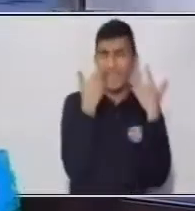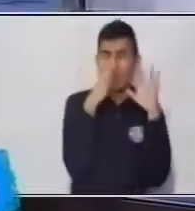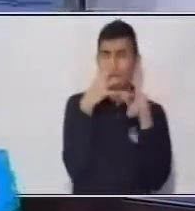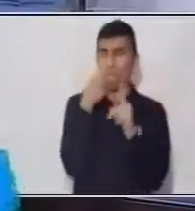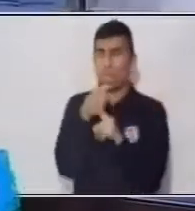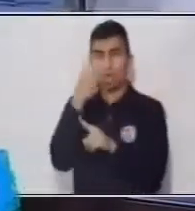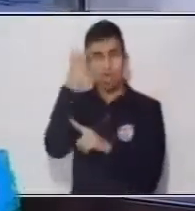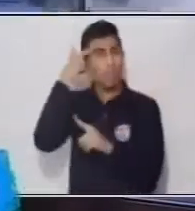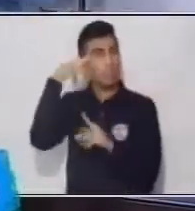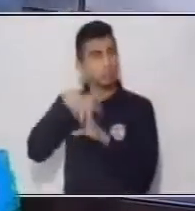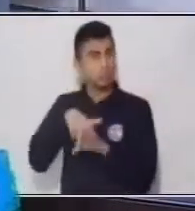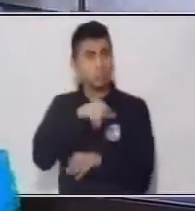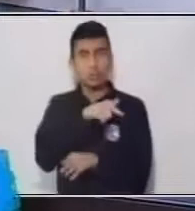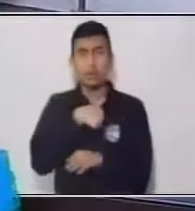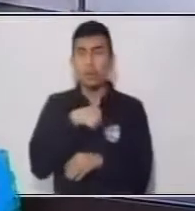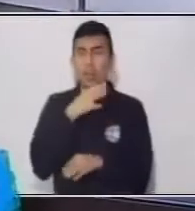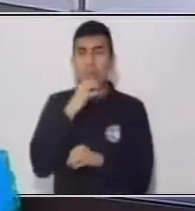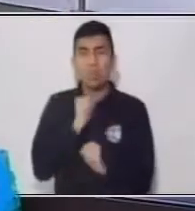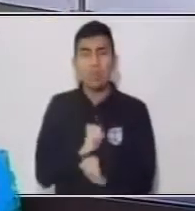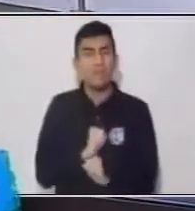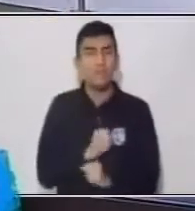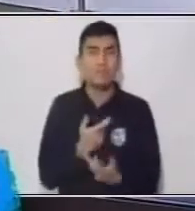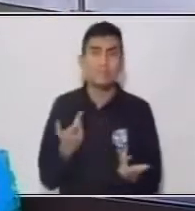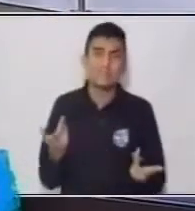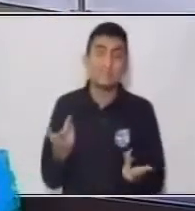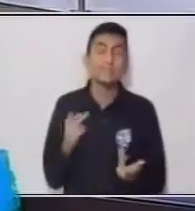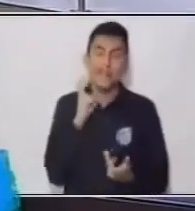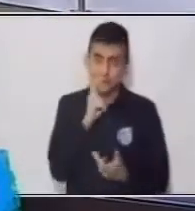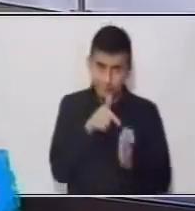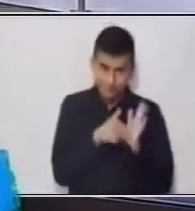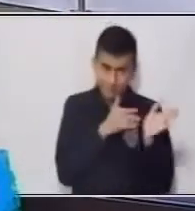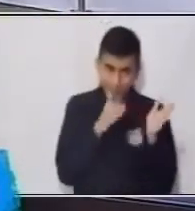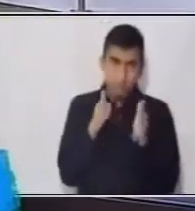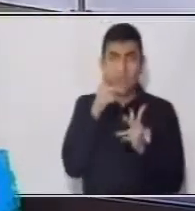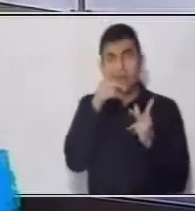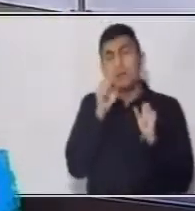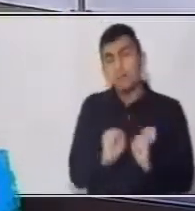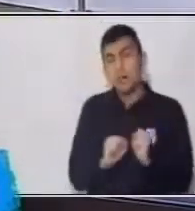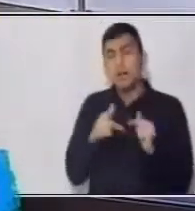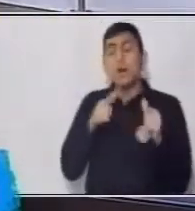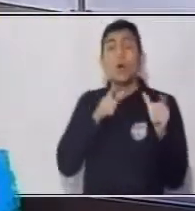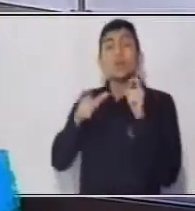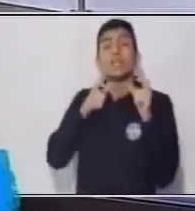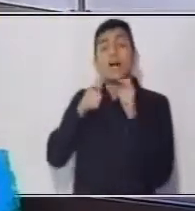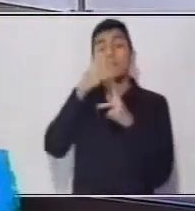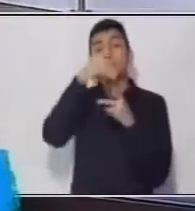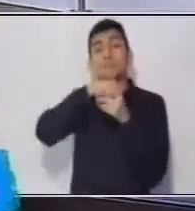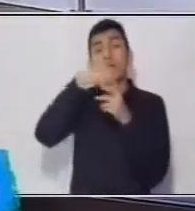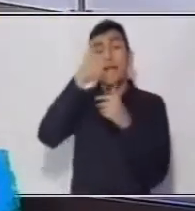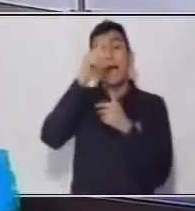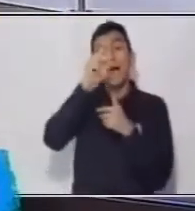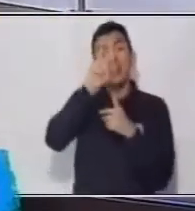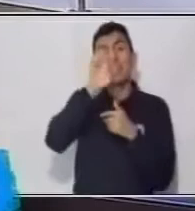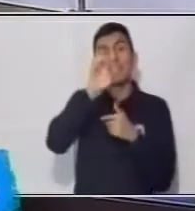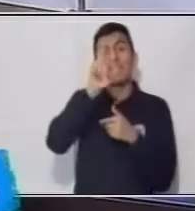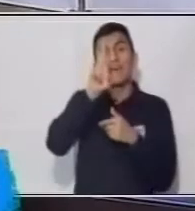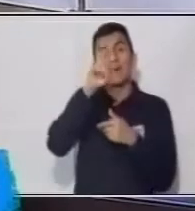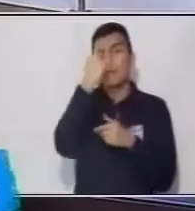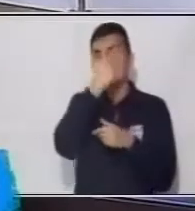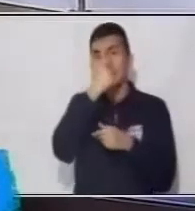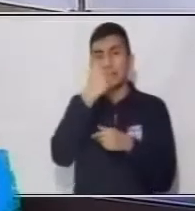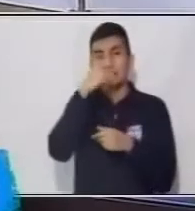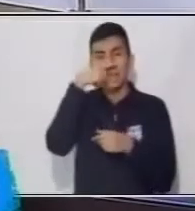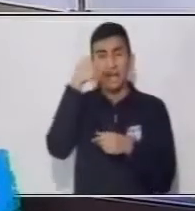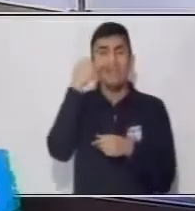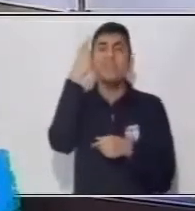el verbo, las acciones, ¿sí? En este caso, las coordinadas adversativas dan una oposición